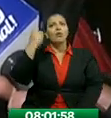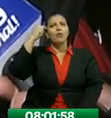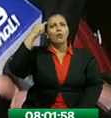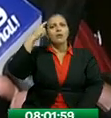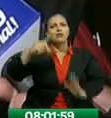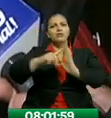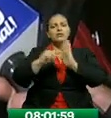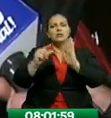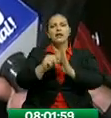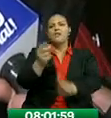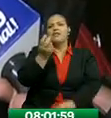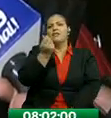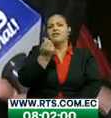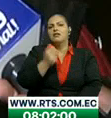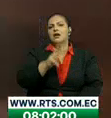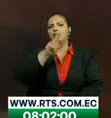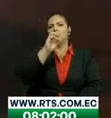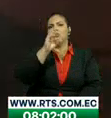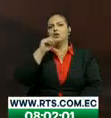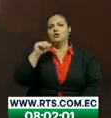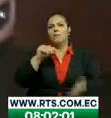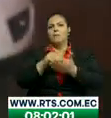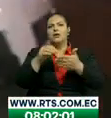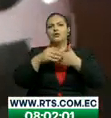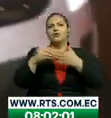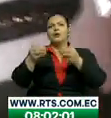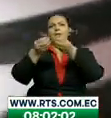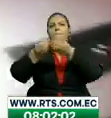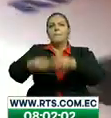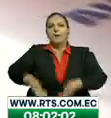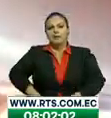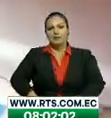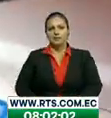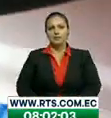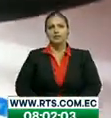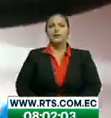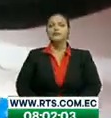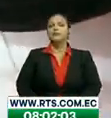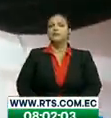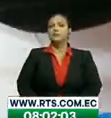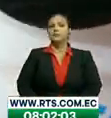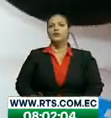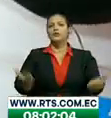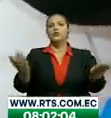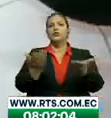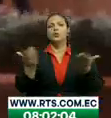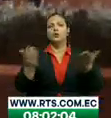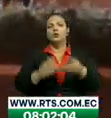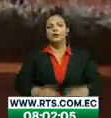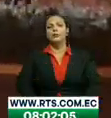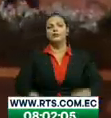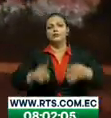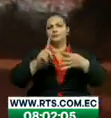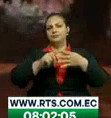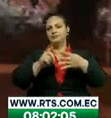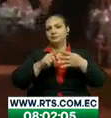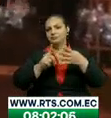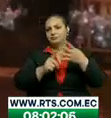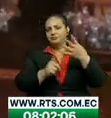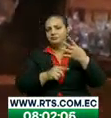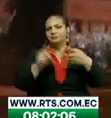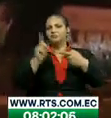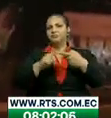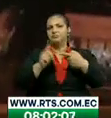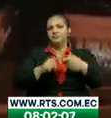se ha contabilizado un perjuicio de 200.000 dólares. Se efectuaron 7 allanamientos en 4 provincias del país. Estas